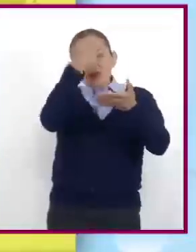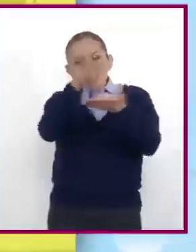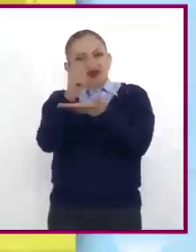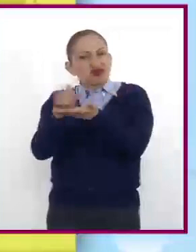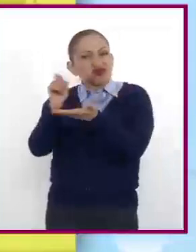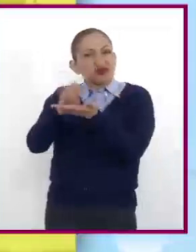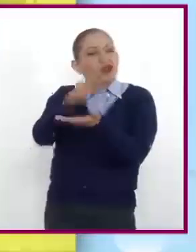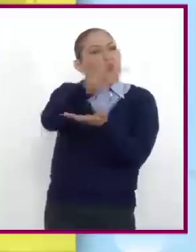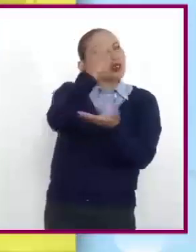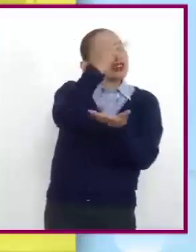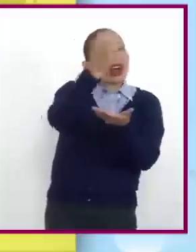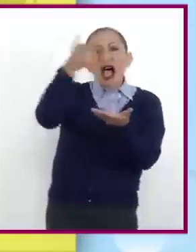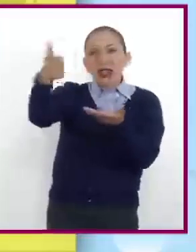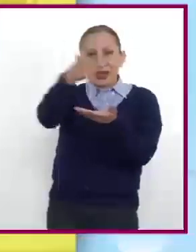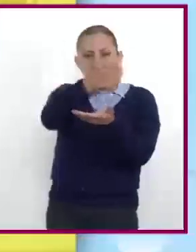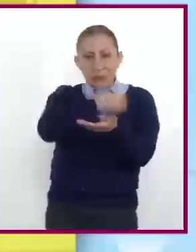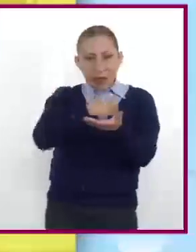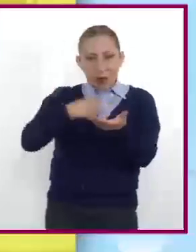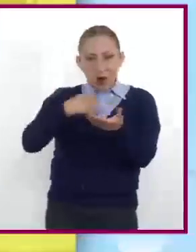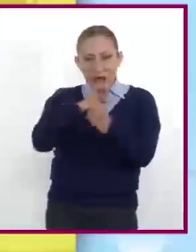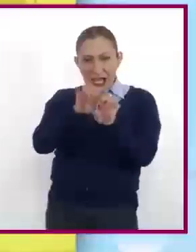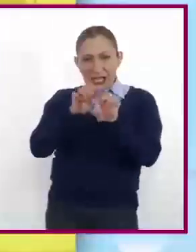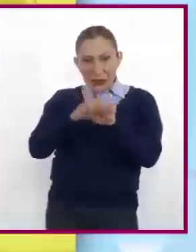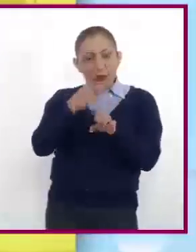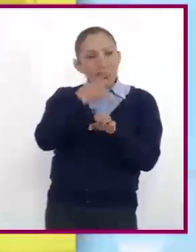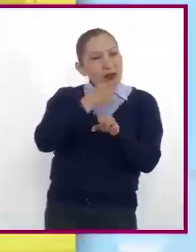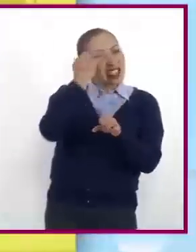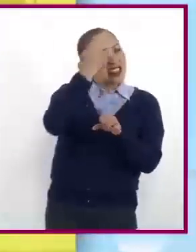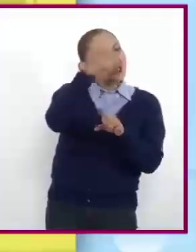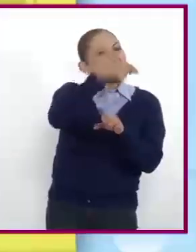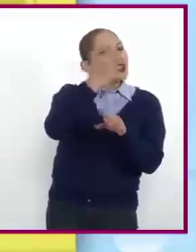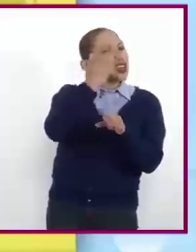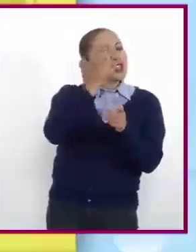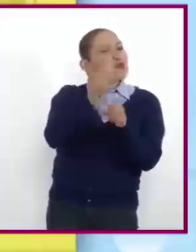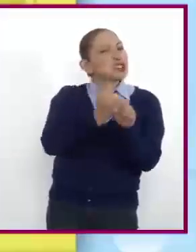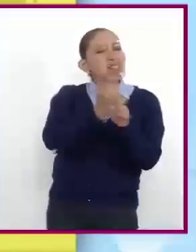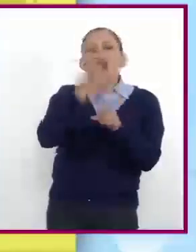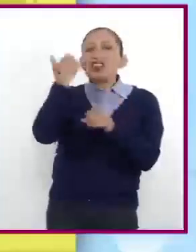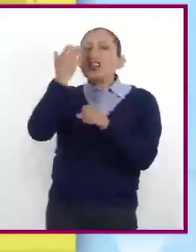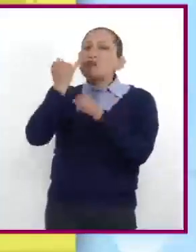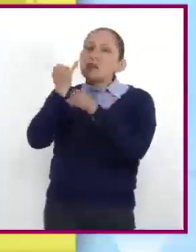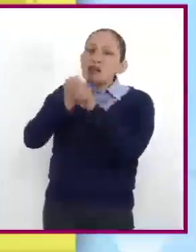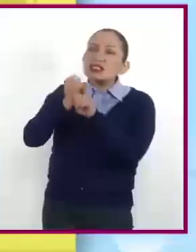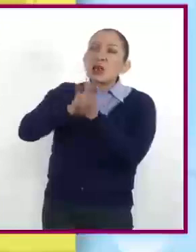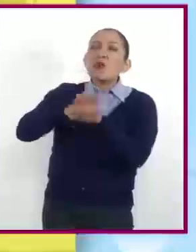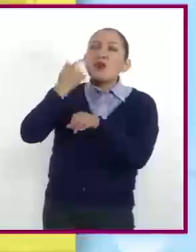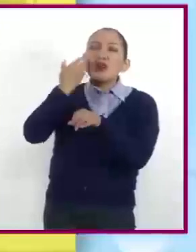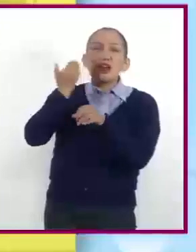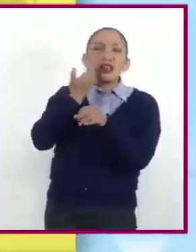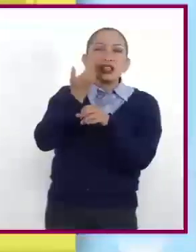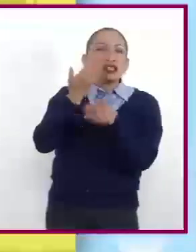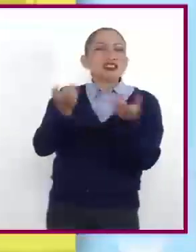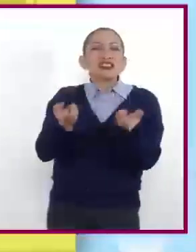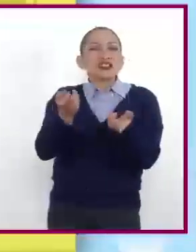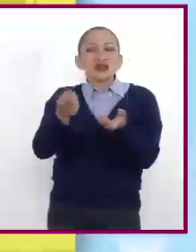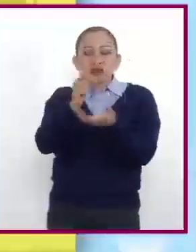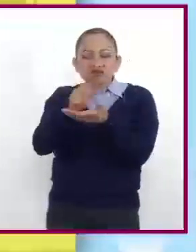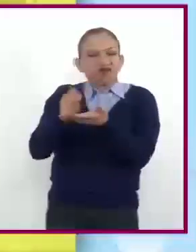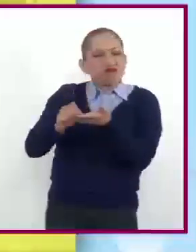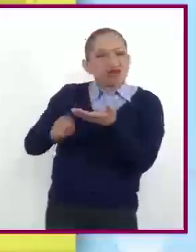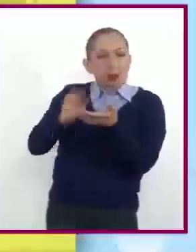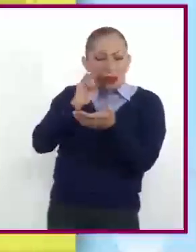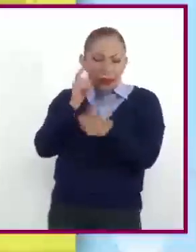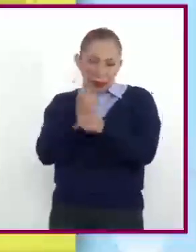es decir, que cada integrante del equipo mencione los temas que les gustaría desarrollar y por qué. De este modo,